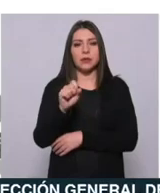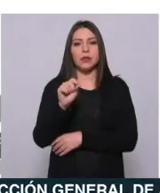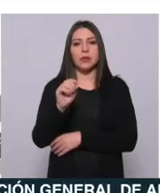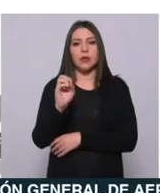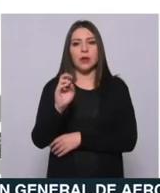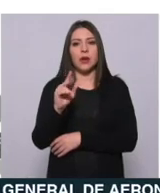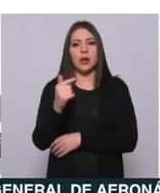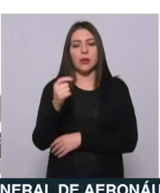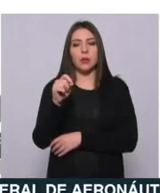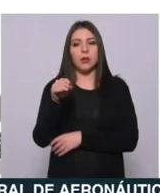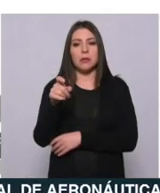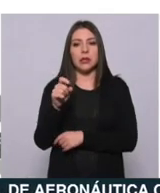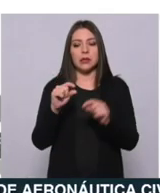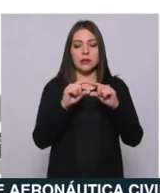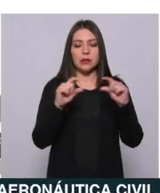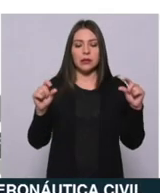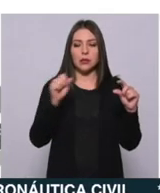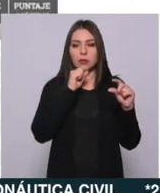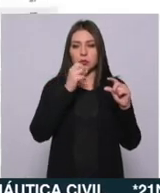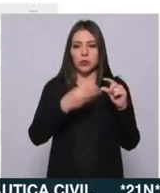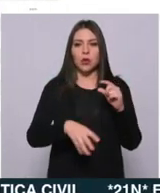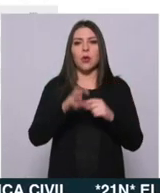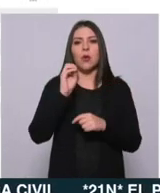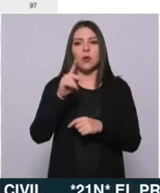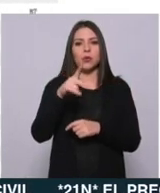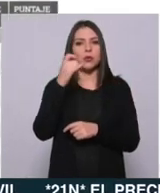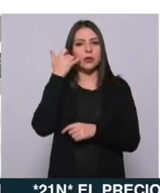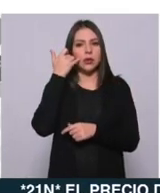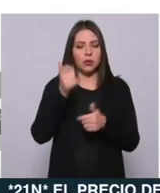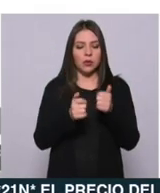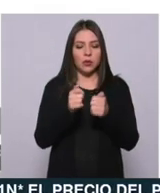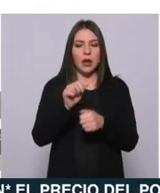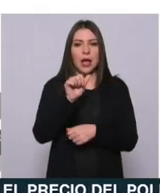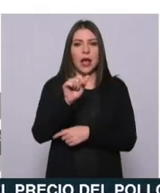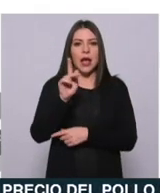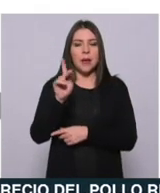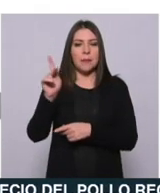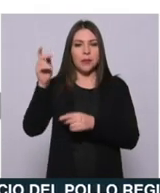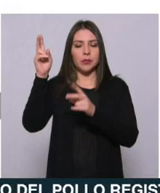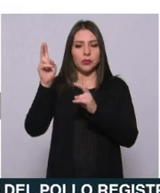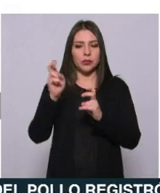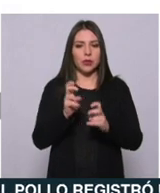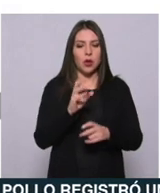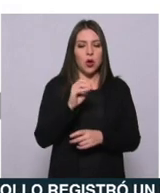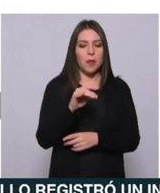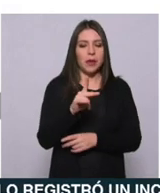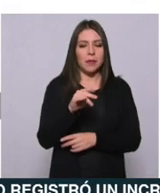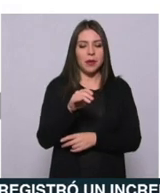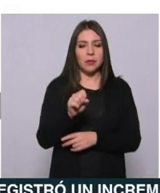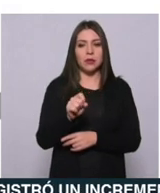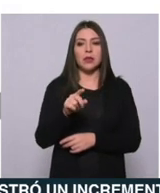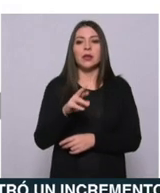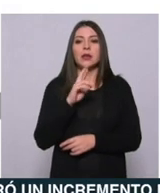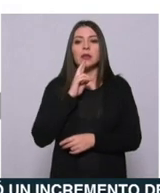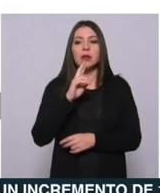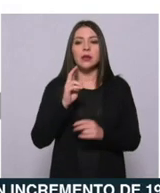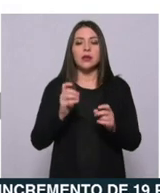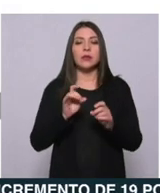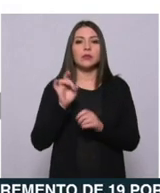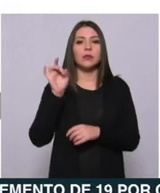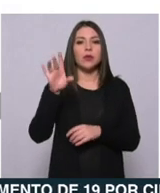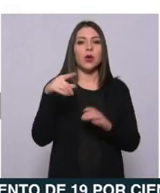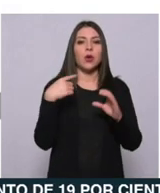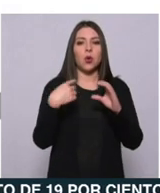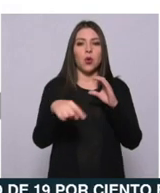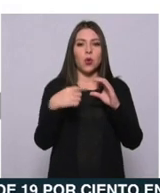www.comipems.org.mx. También puede consultarlos en un dispositivo móvil con la aplicación de Comipems. Los resultados les llegarán por correo a los